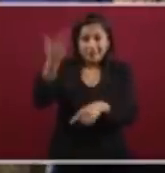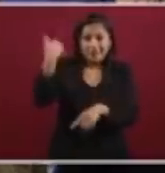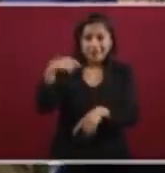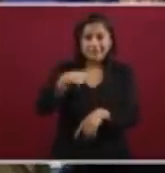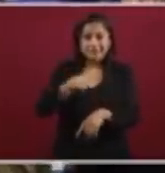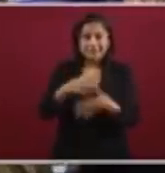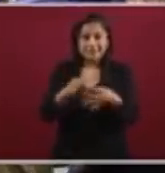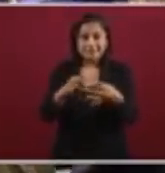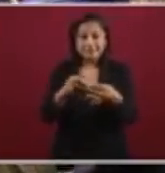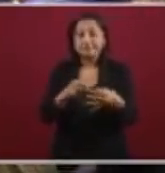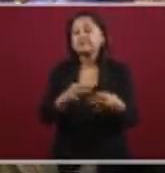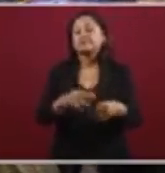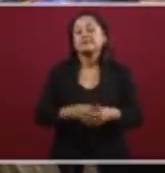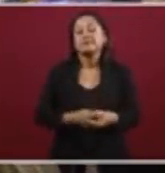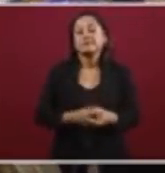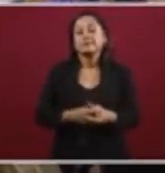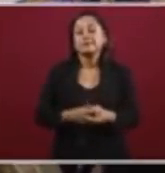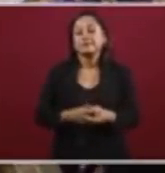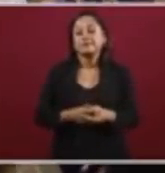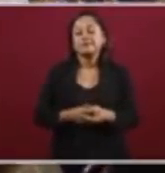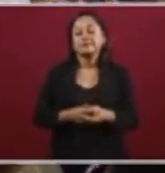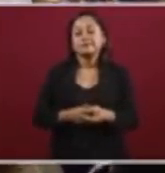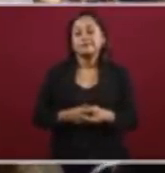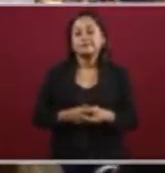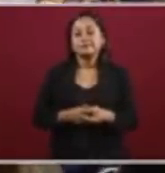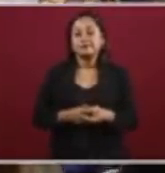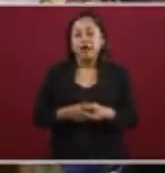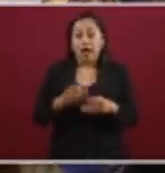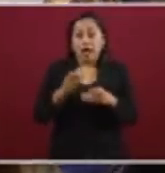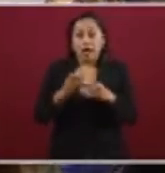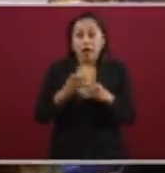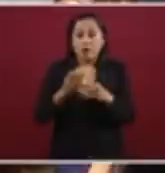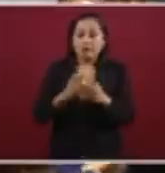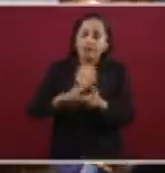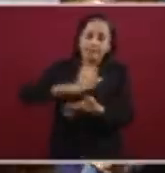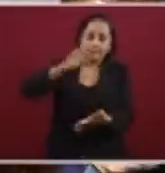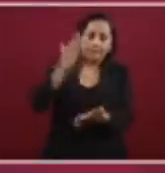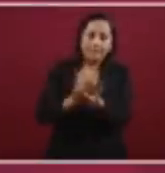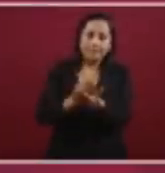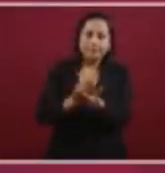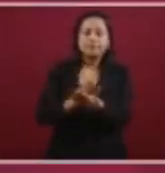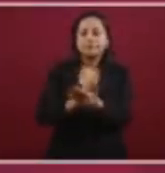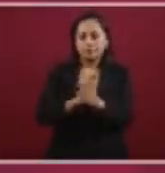ahora ya se detuvo esa política